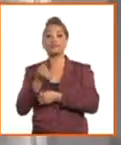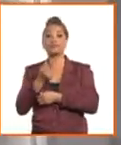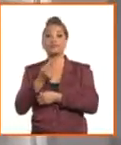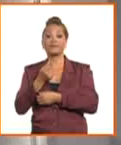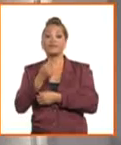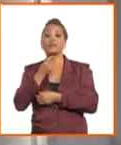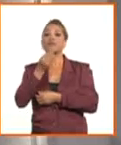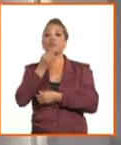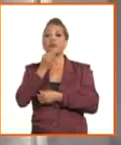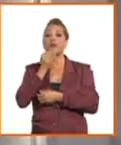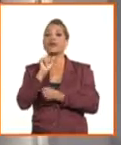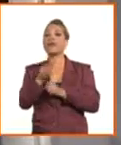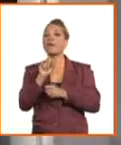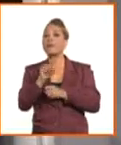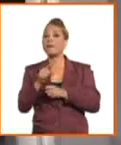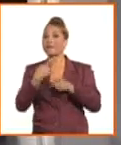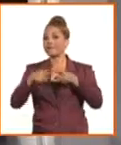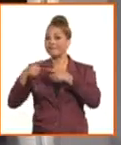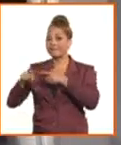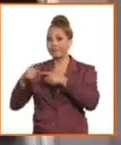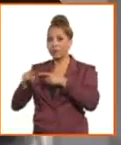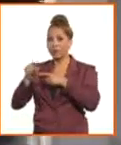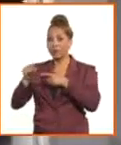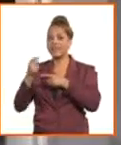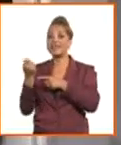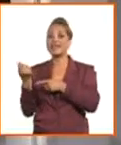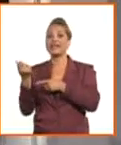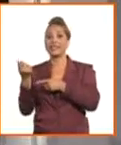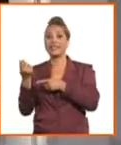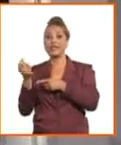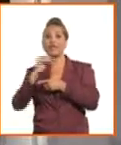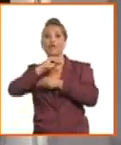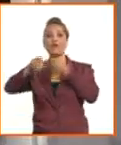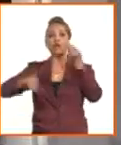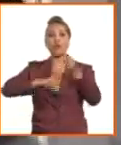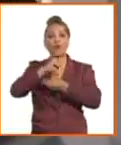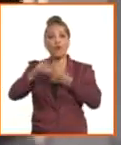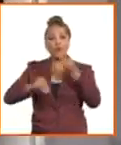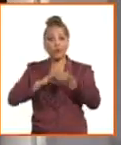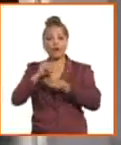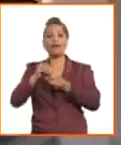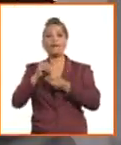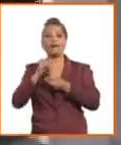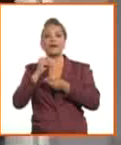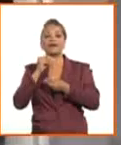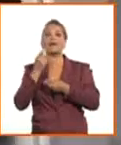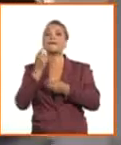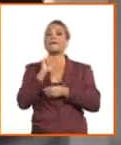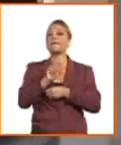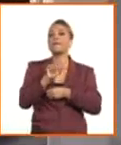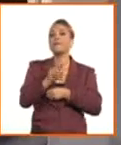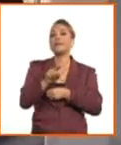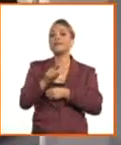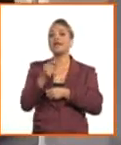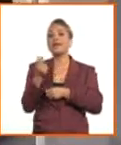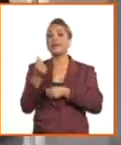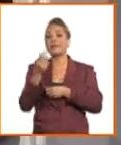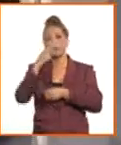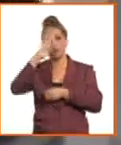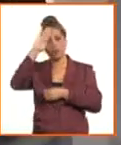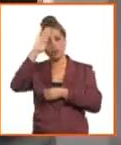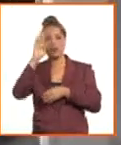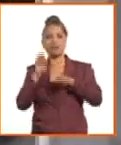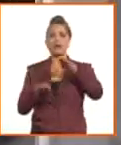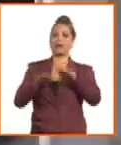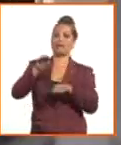compra a esos pesos cubanos, inviertes esa divisa, produces bienes y servicios que vendes en pesos y eso funciona. Y te va dando un neto superavitario que